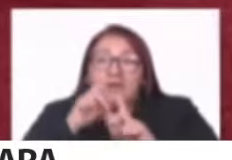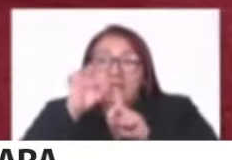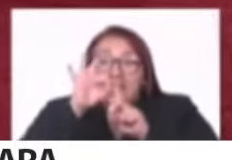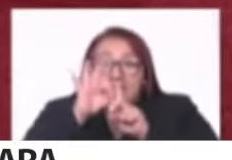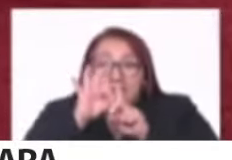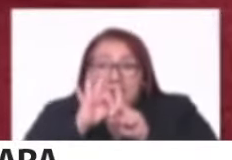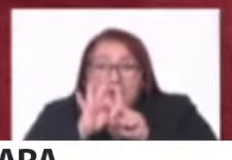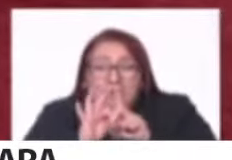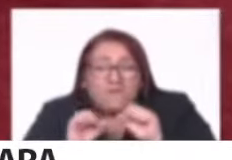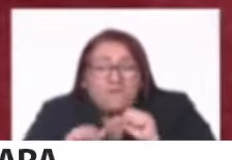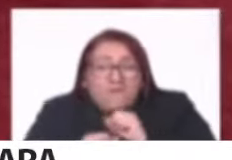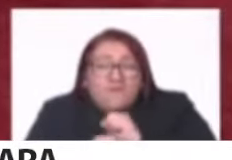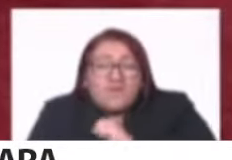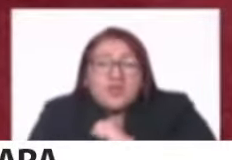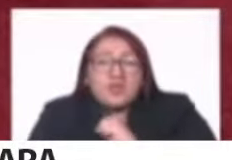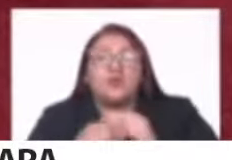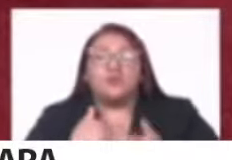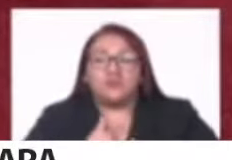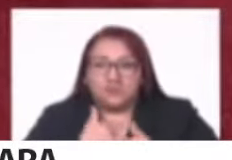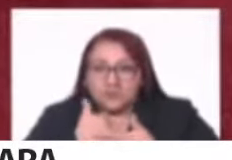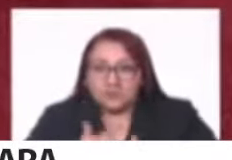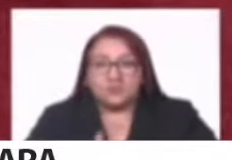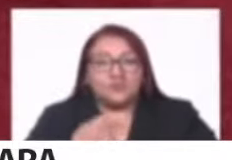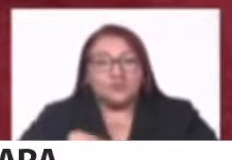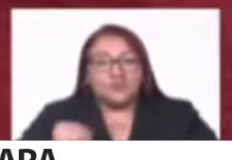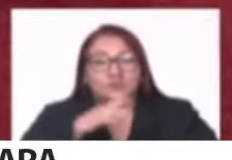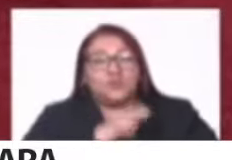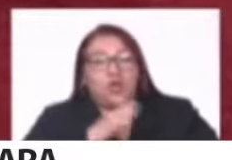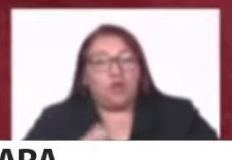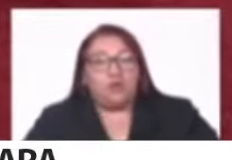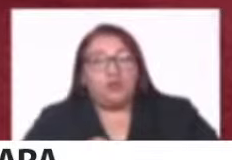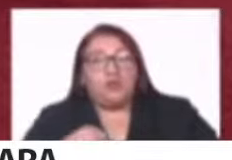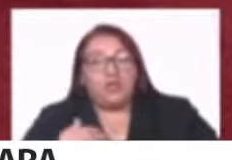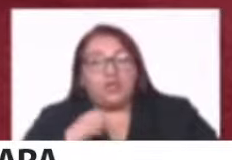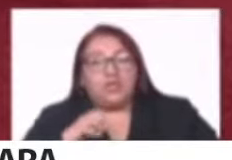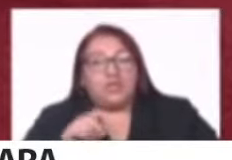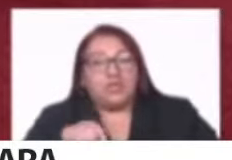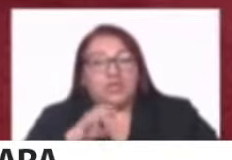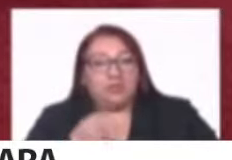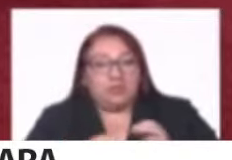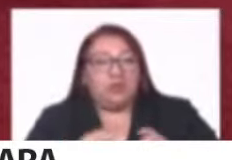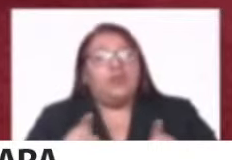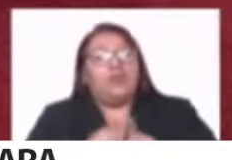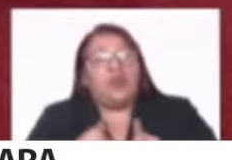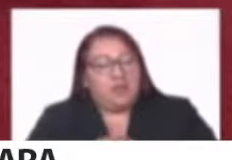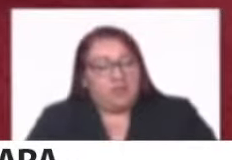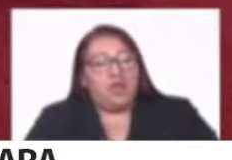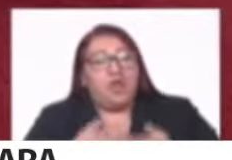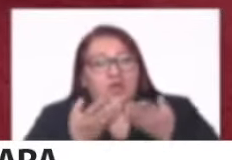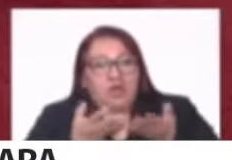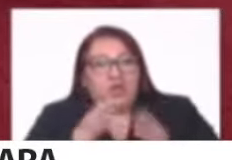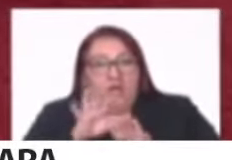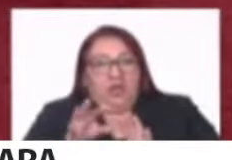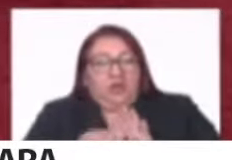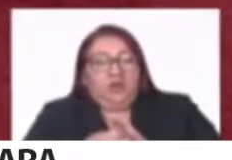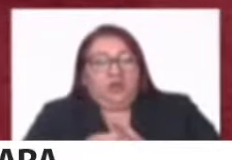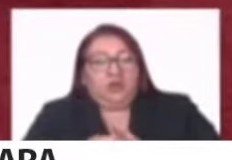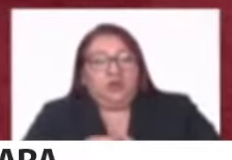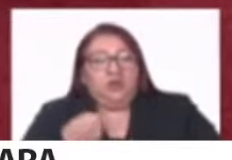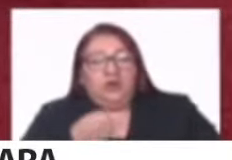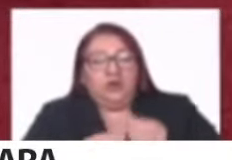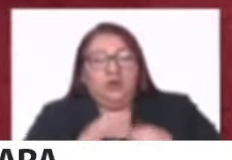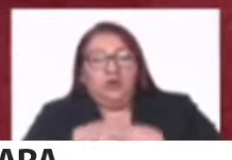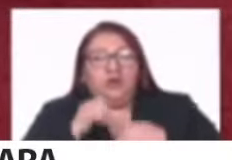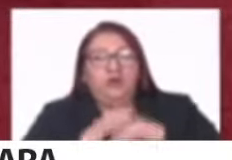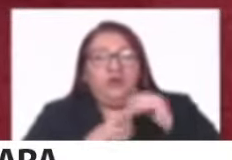temperaturas en el sur del país. A ello, el gobierno les quiere decir que este presupuesto también incluye la inversión